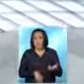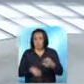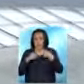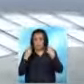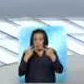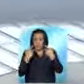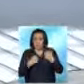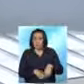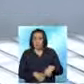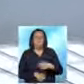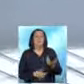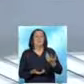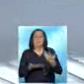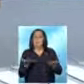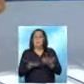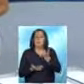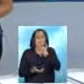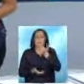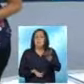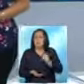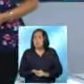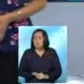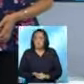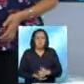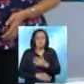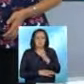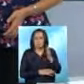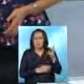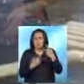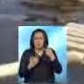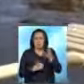selva, hasta Iquitos. ¿Qué está pasando ahí? Nos informa Delka Rosales.